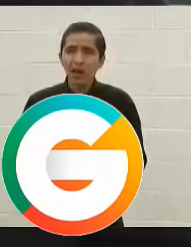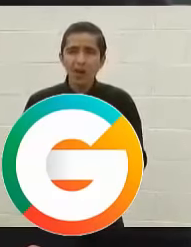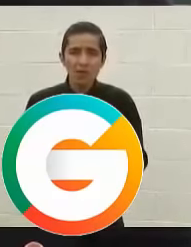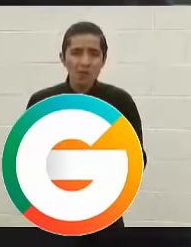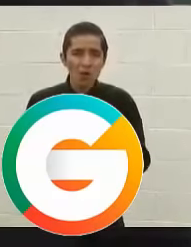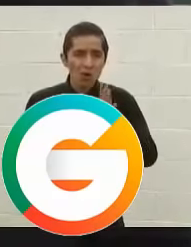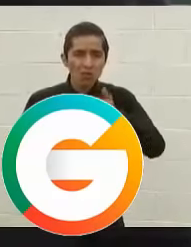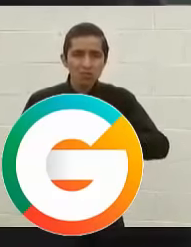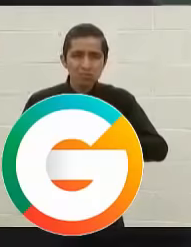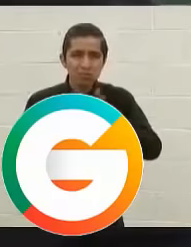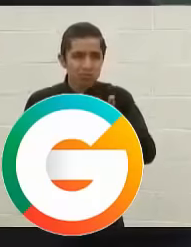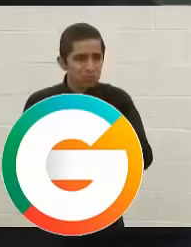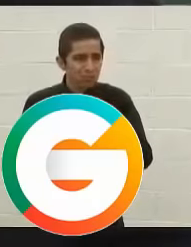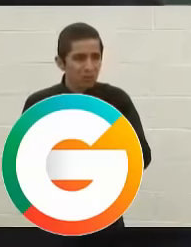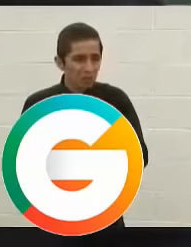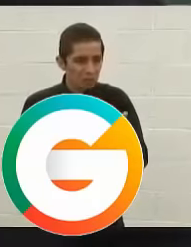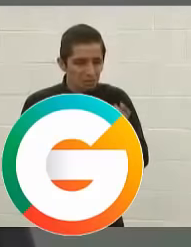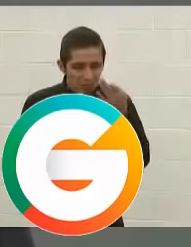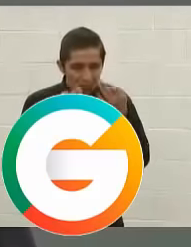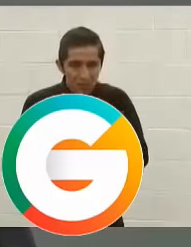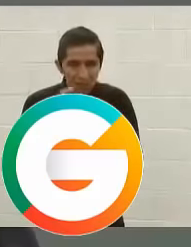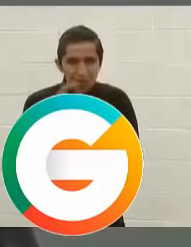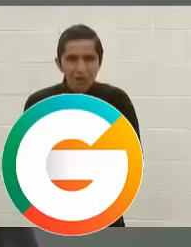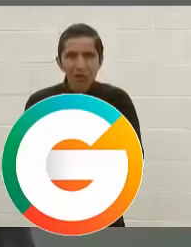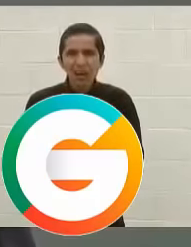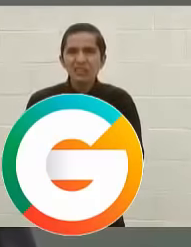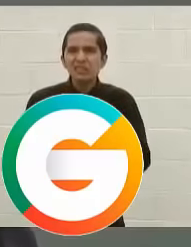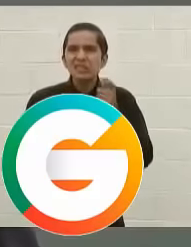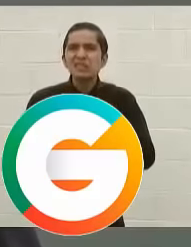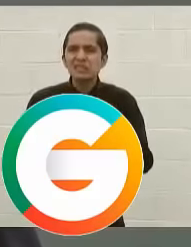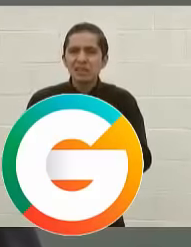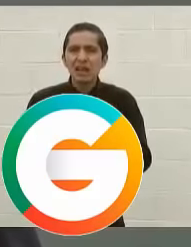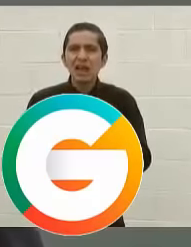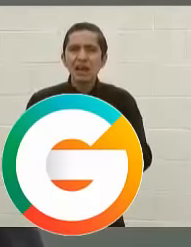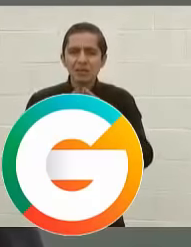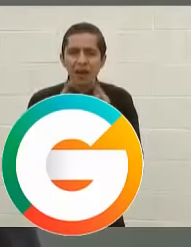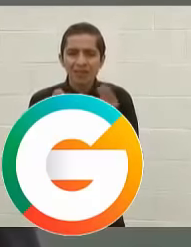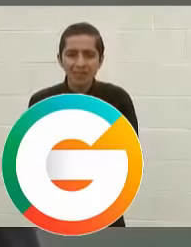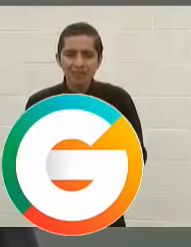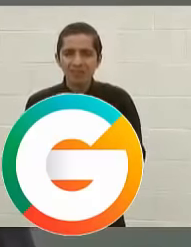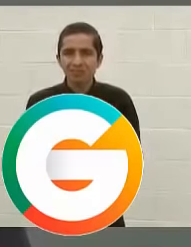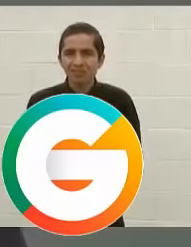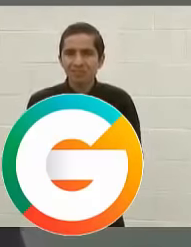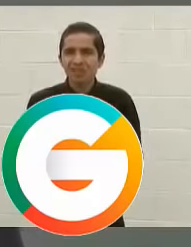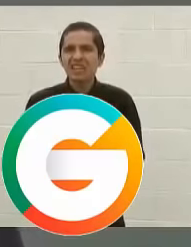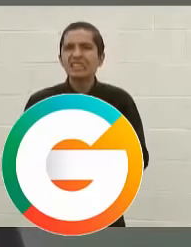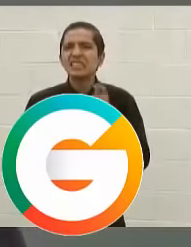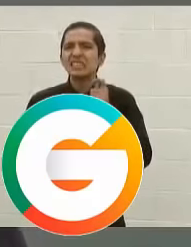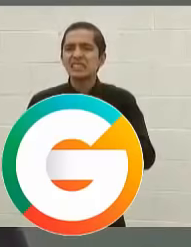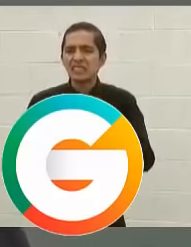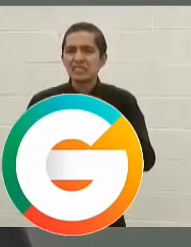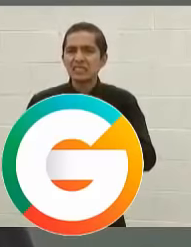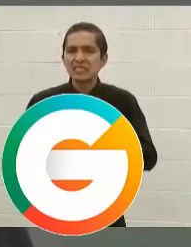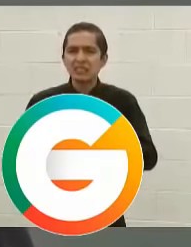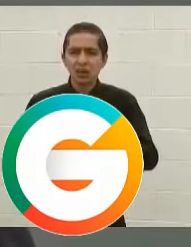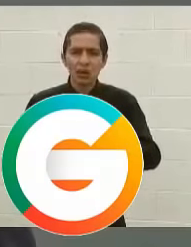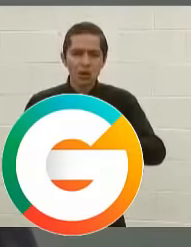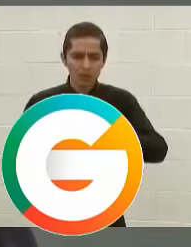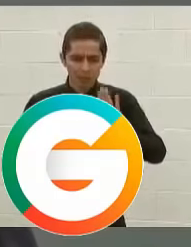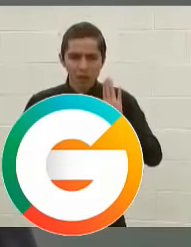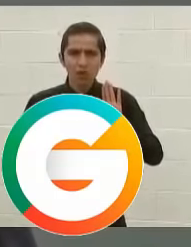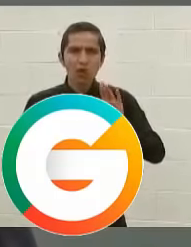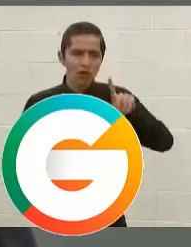declaración es de combate al crimen organizado. Es una declaración de compromiso